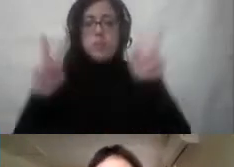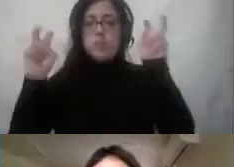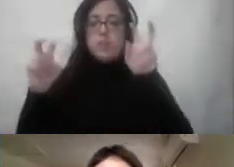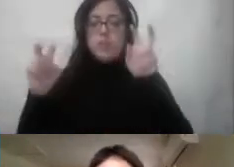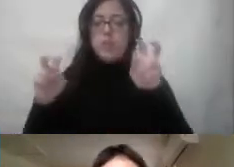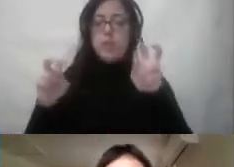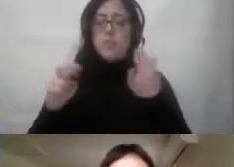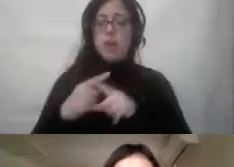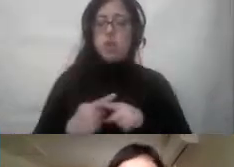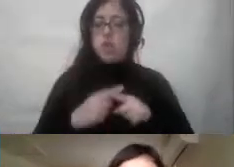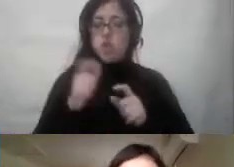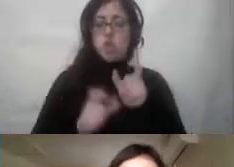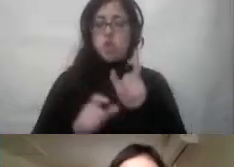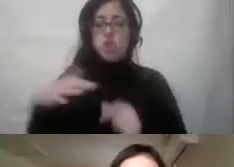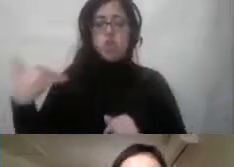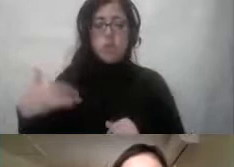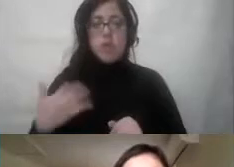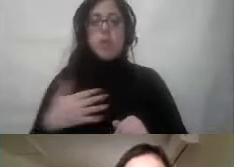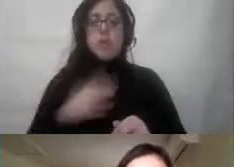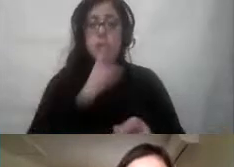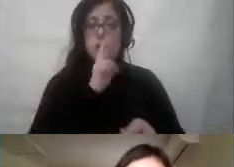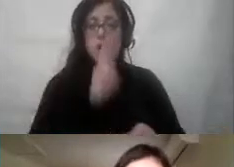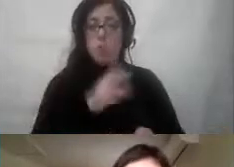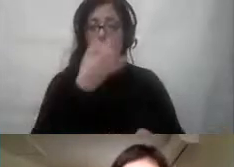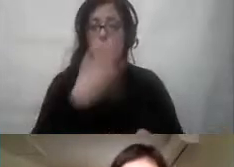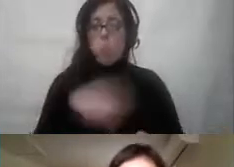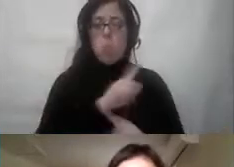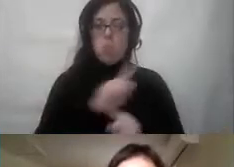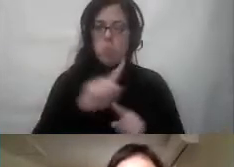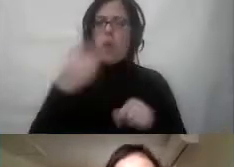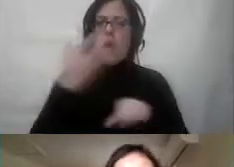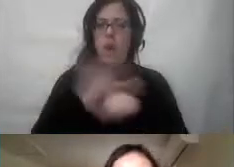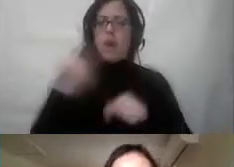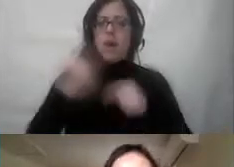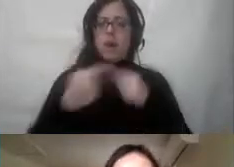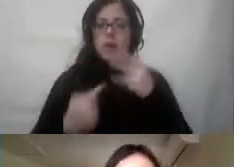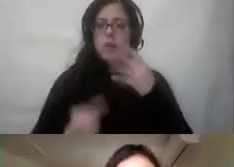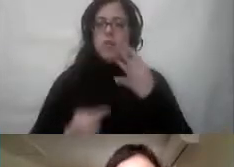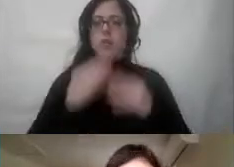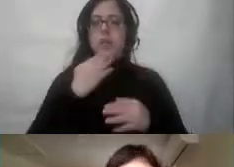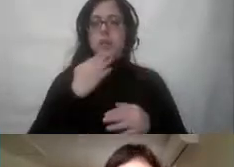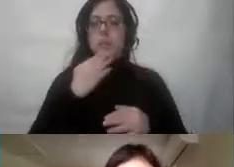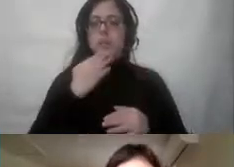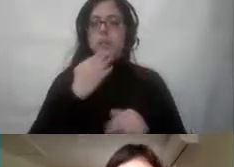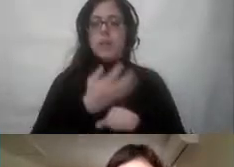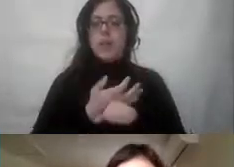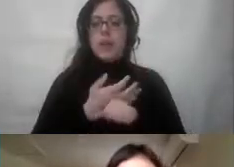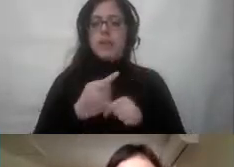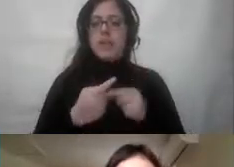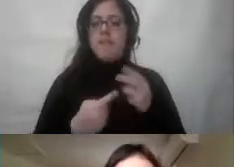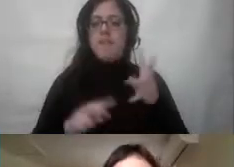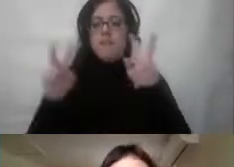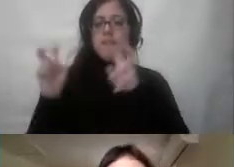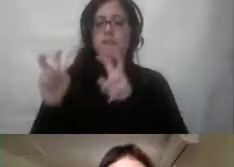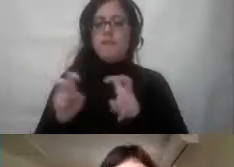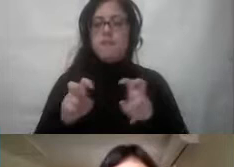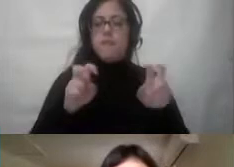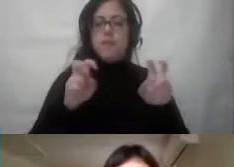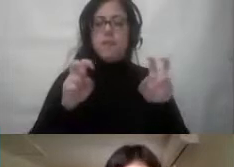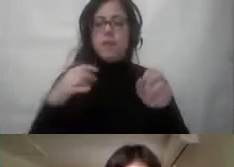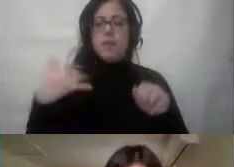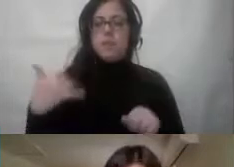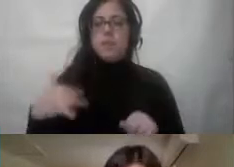única respuesta, hay muchas más. Sin ir más lejos, en el contexto nacional hay una amplia gama de producción sobre los temas